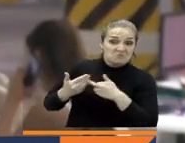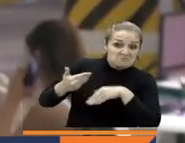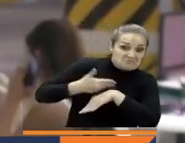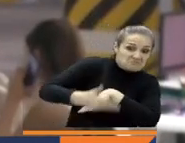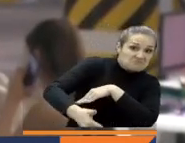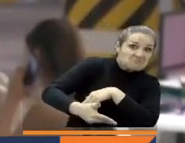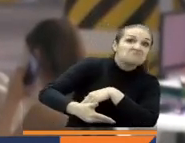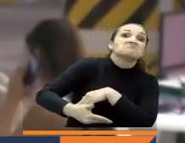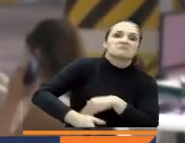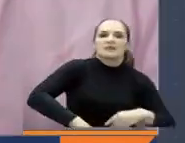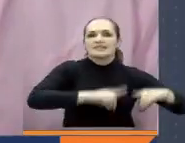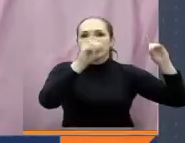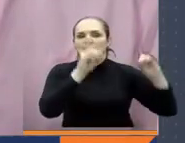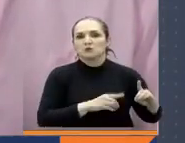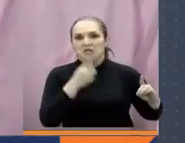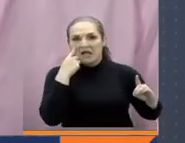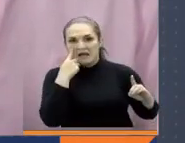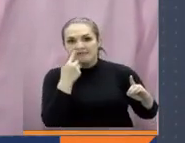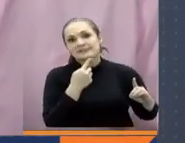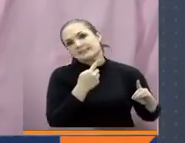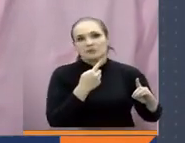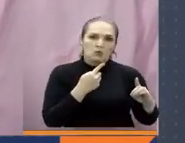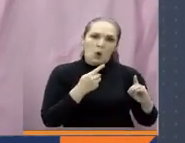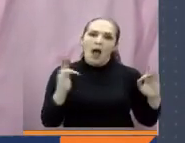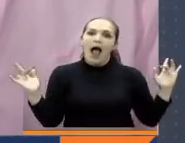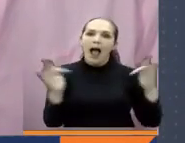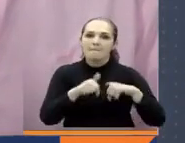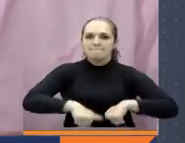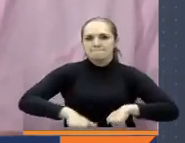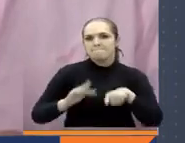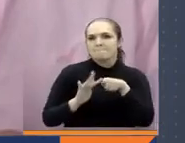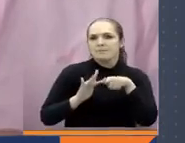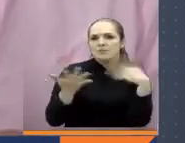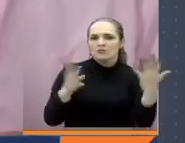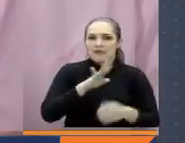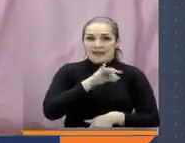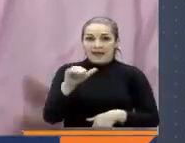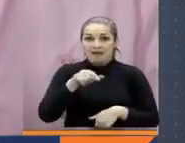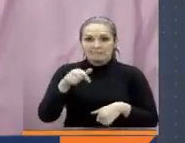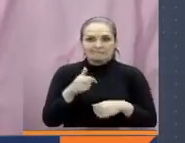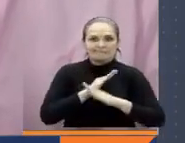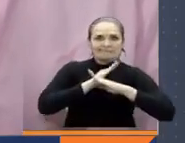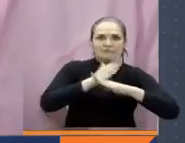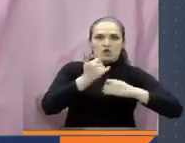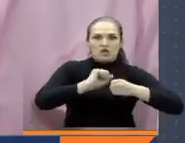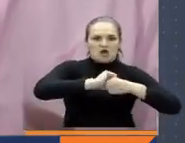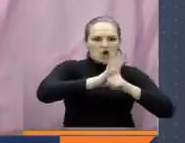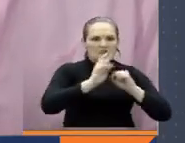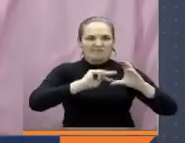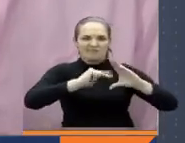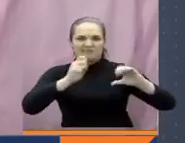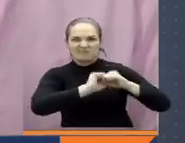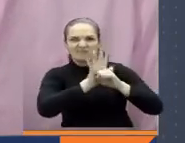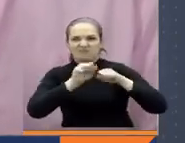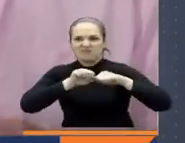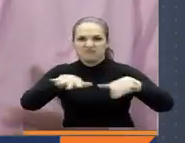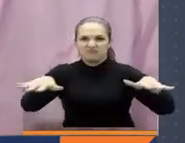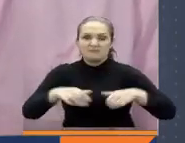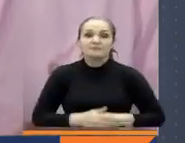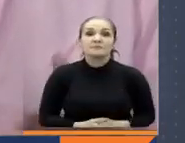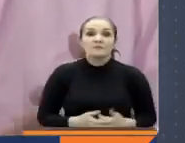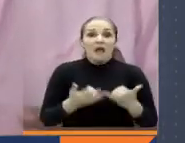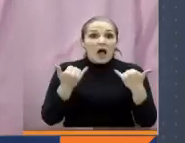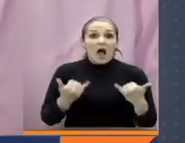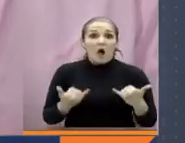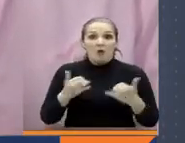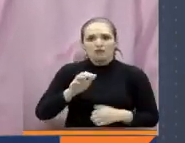nuevas medidas para implementarlas en la ciudad y evitar la propagación de esta variante Delta. Por ahora el mandatario del distrito, Jorge Iván Ospina, ha dicho